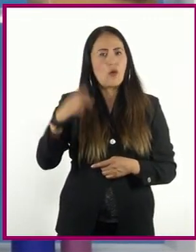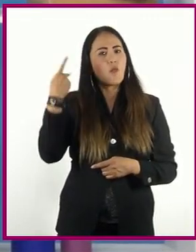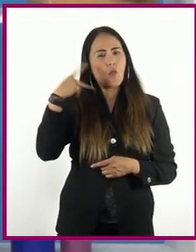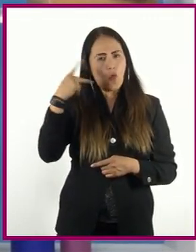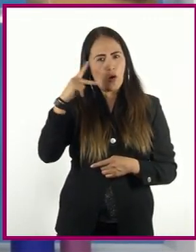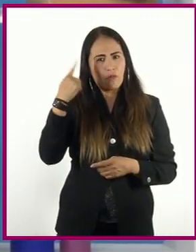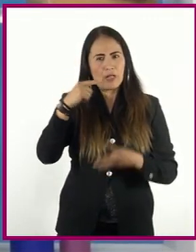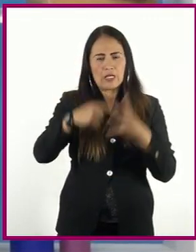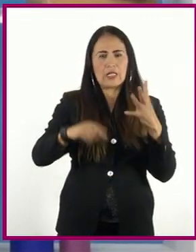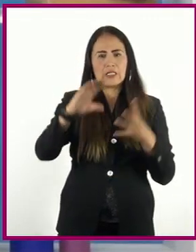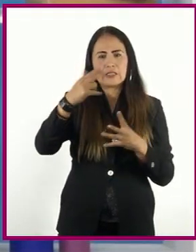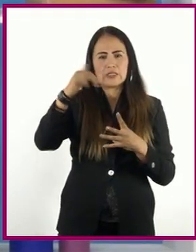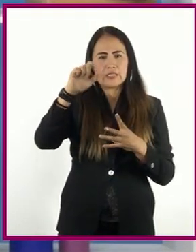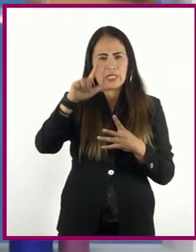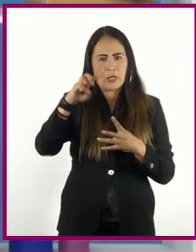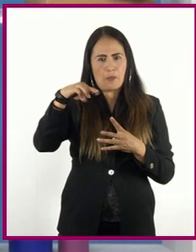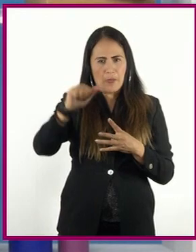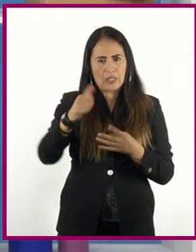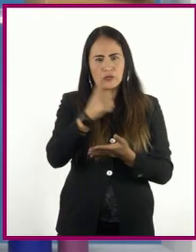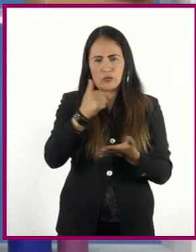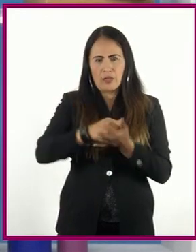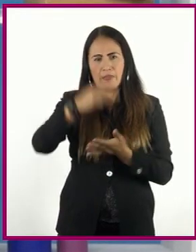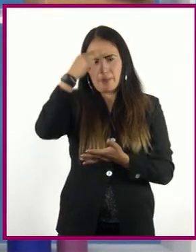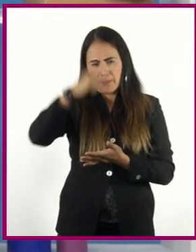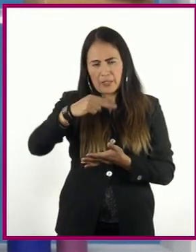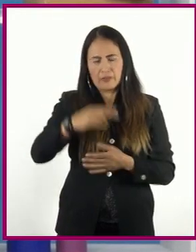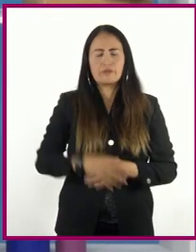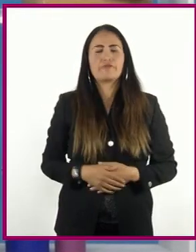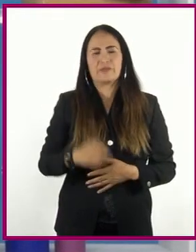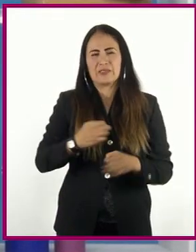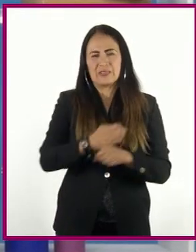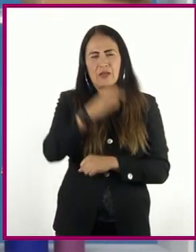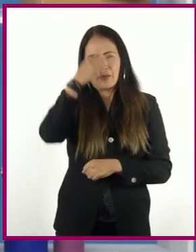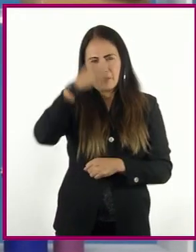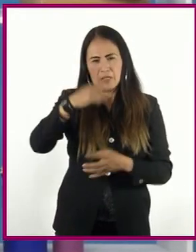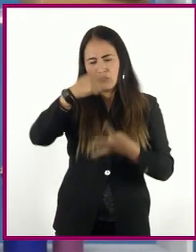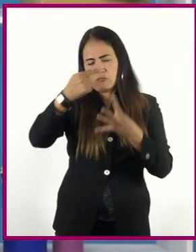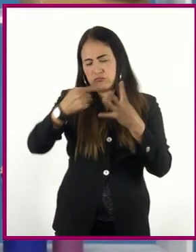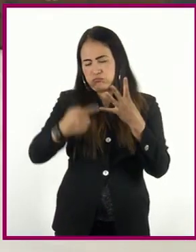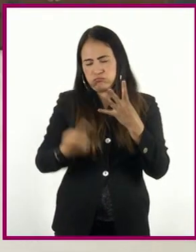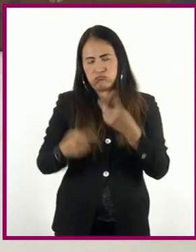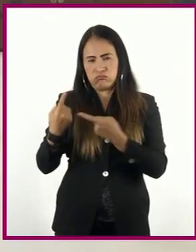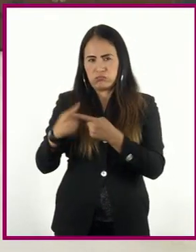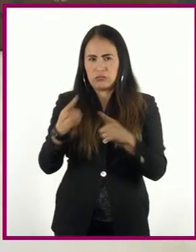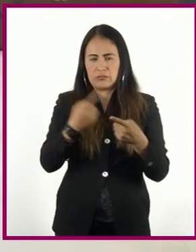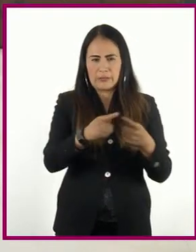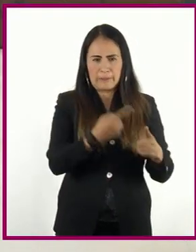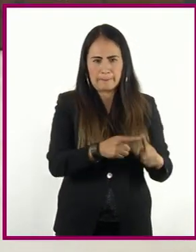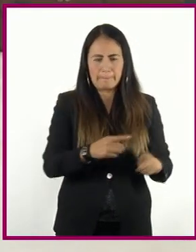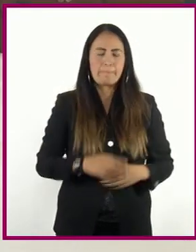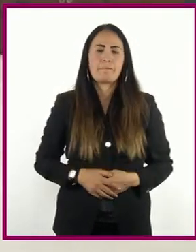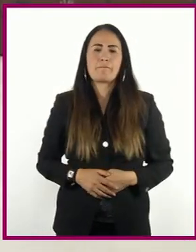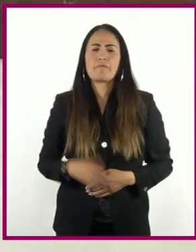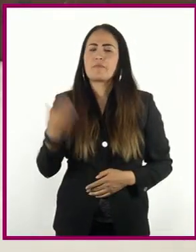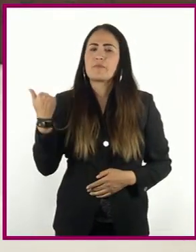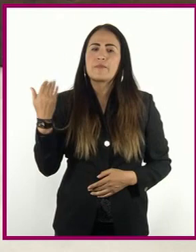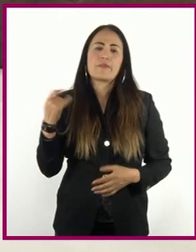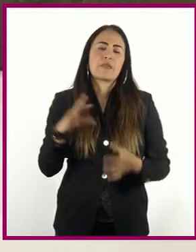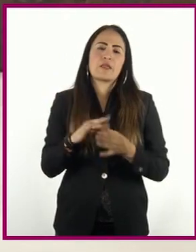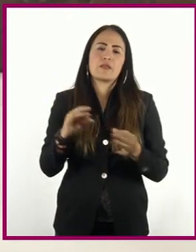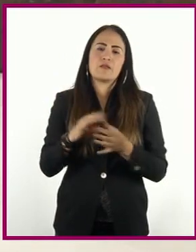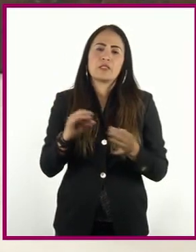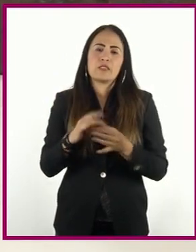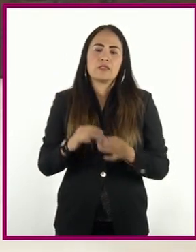México, y San Judas Tadeo, en la Ciudad de México, entre muchos otros. Como hemos mencionado,